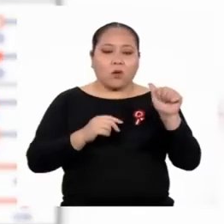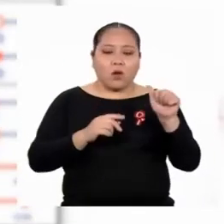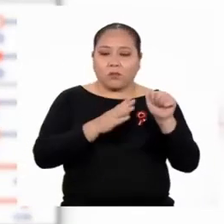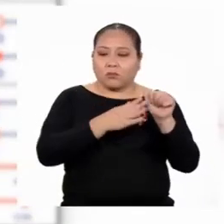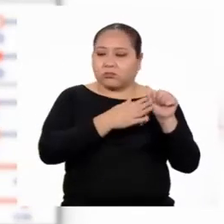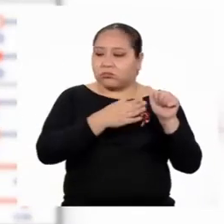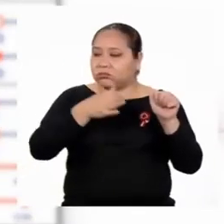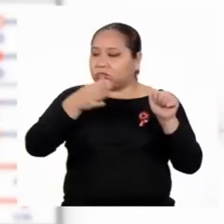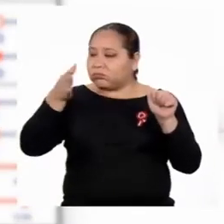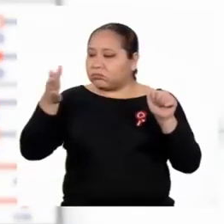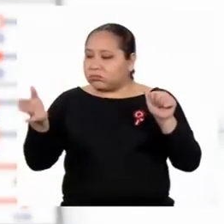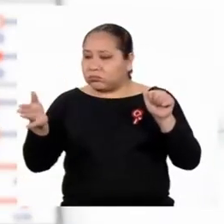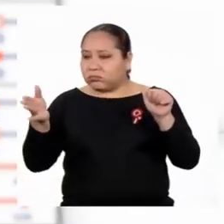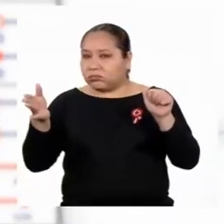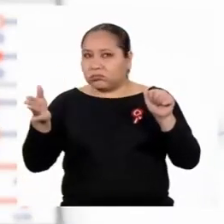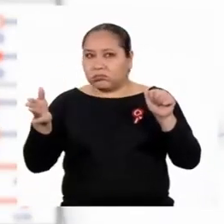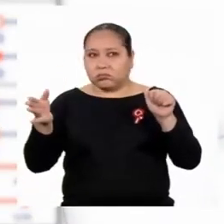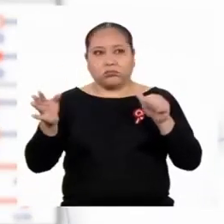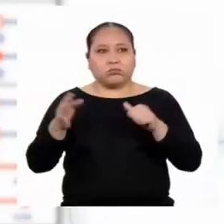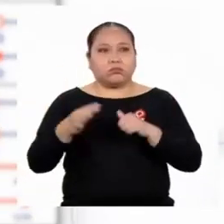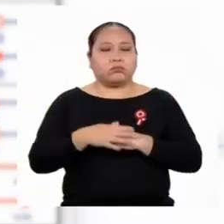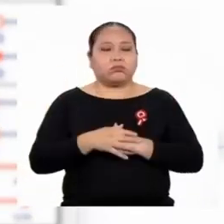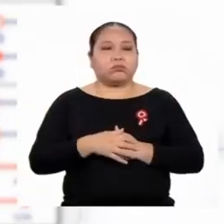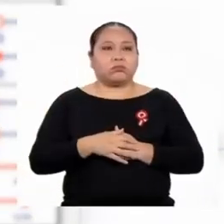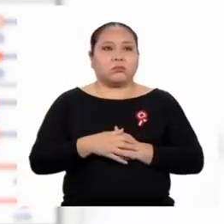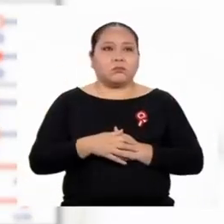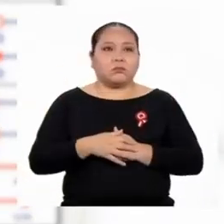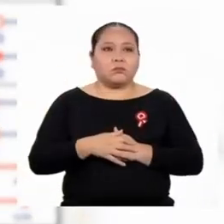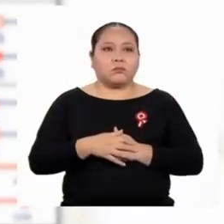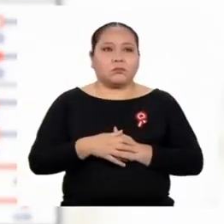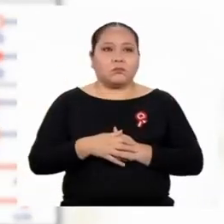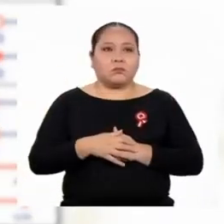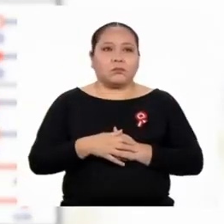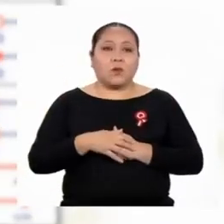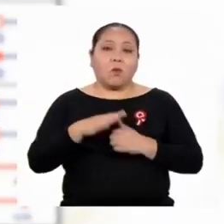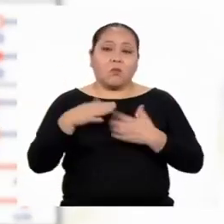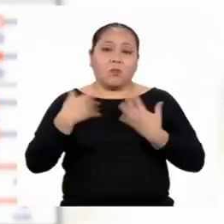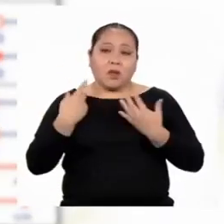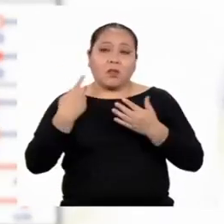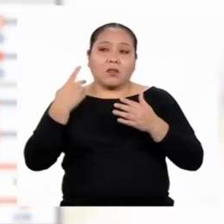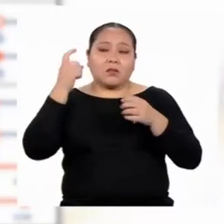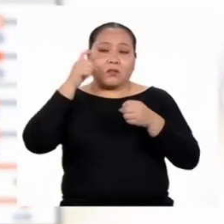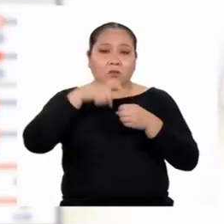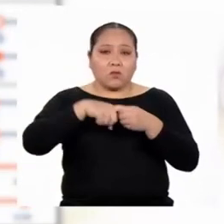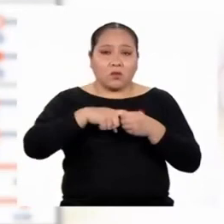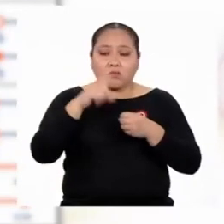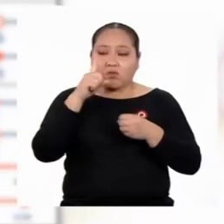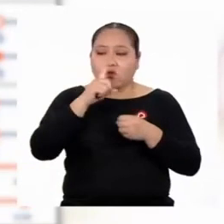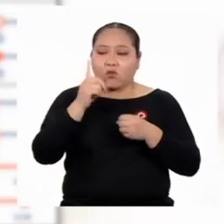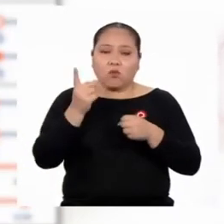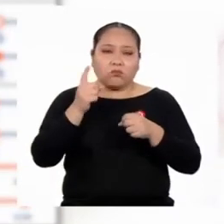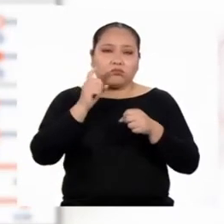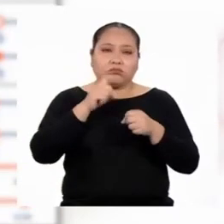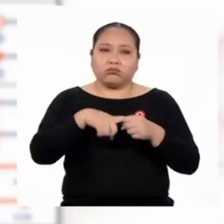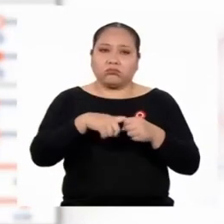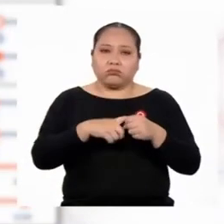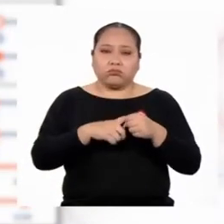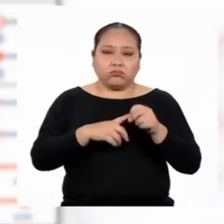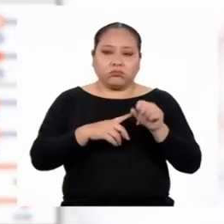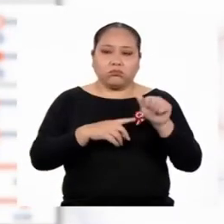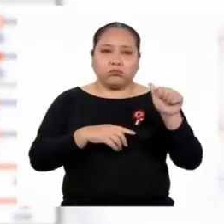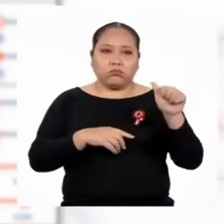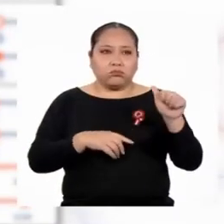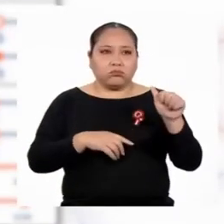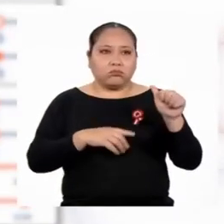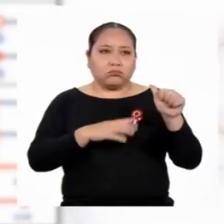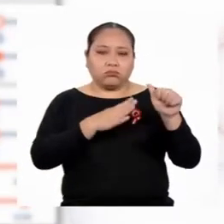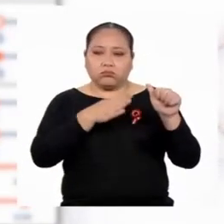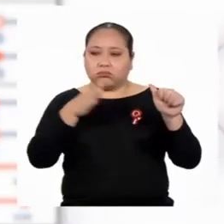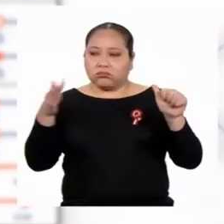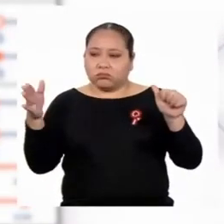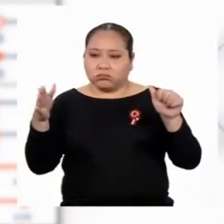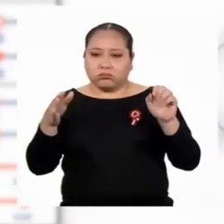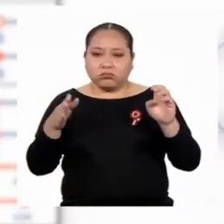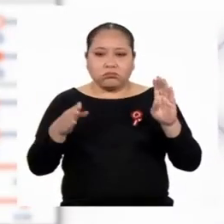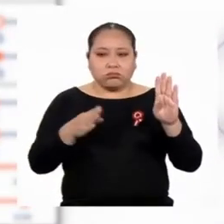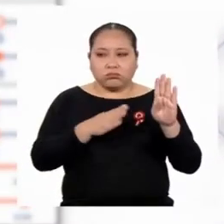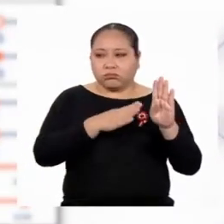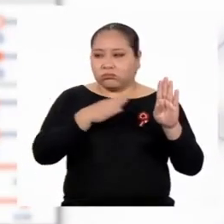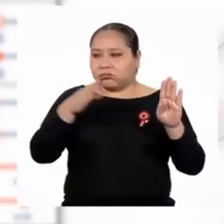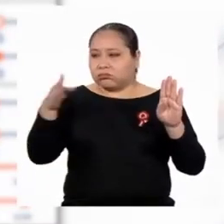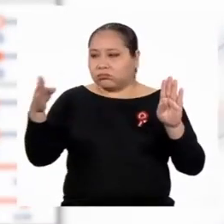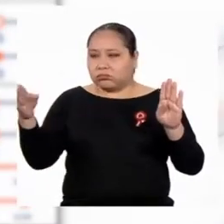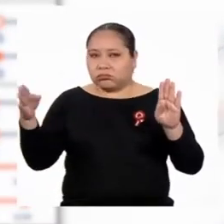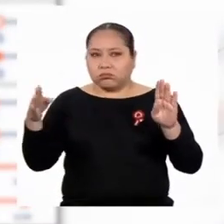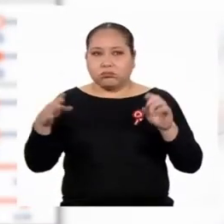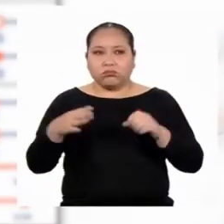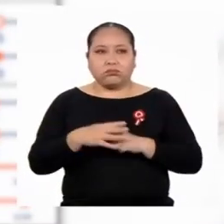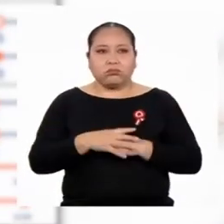o no estar incluido en el intervalo. En este caso, dado los valores de la secuencia, pueden ser mayores